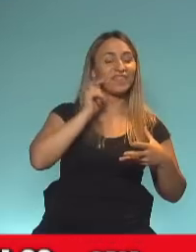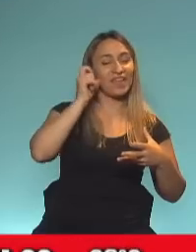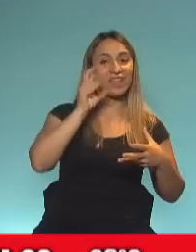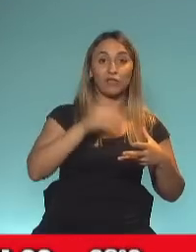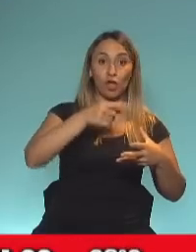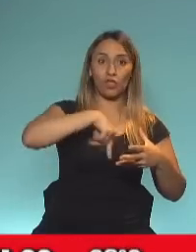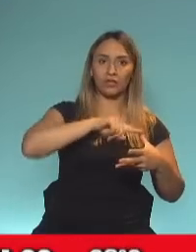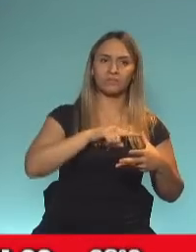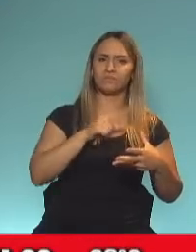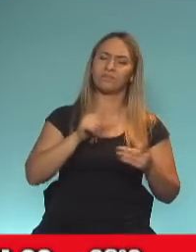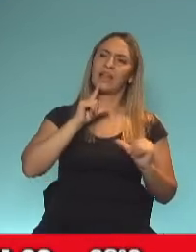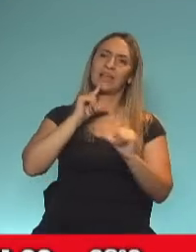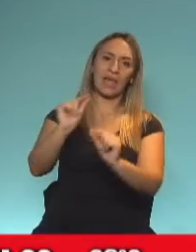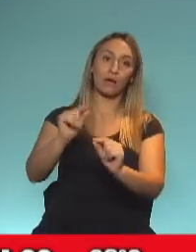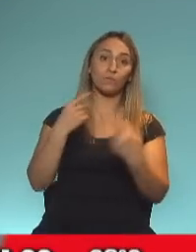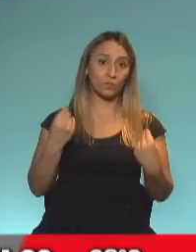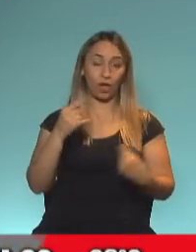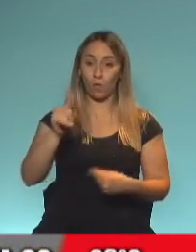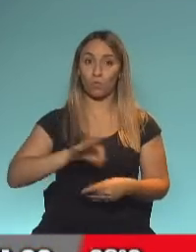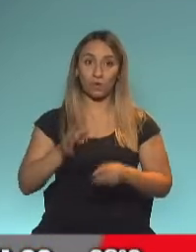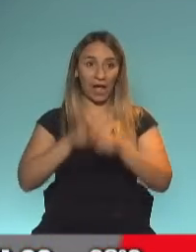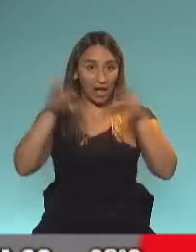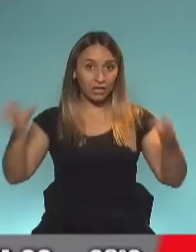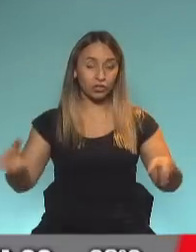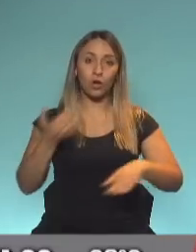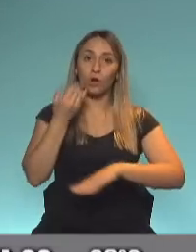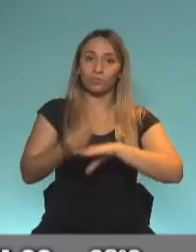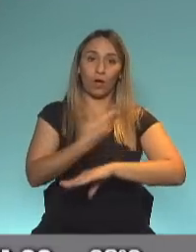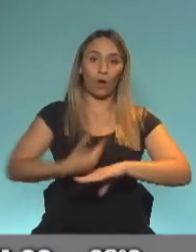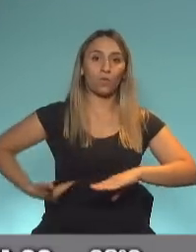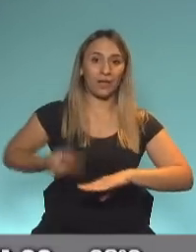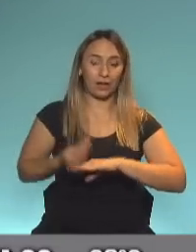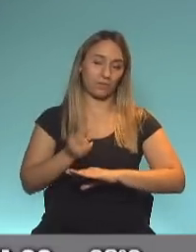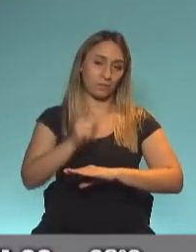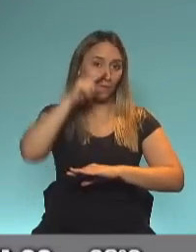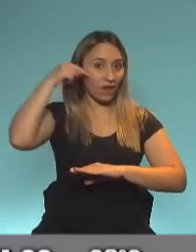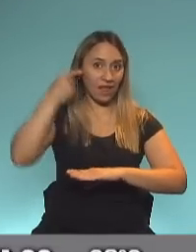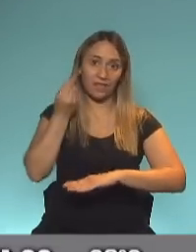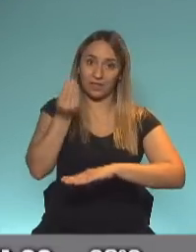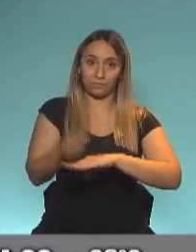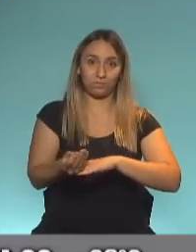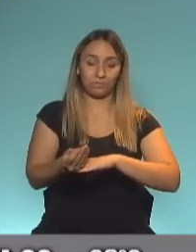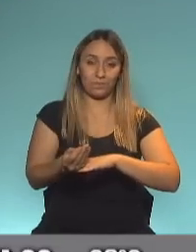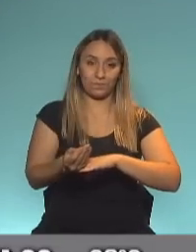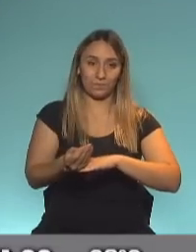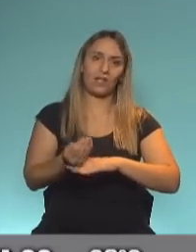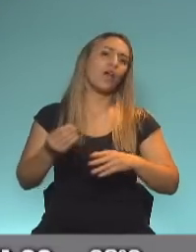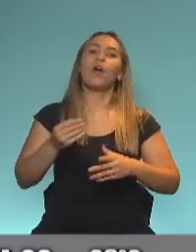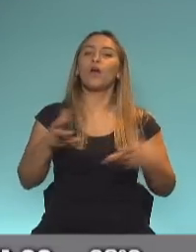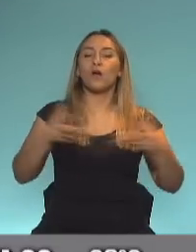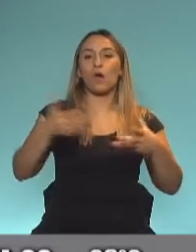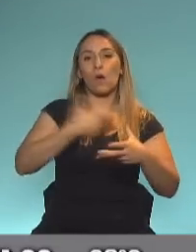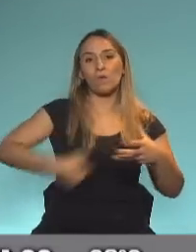quejas porque con un año de gobierno de Alberto Fernández, con gobierno de Frente de